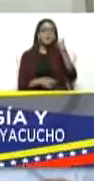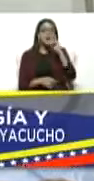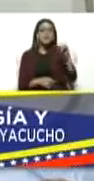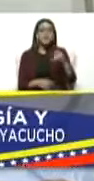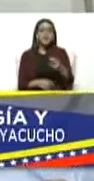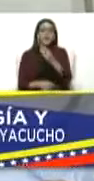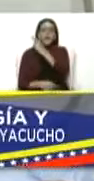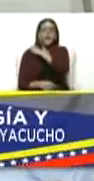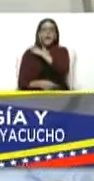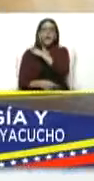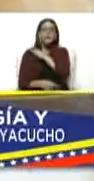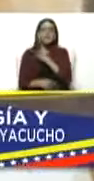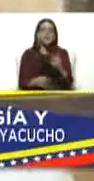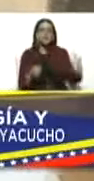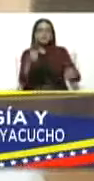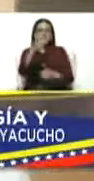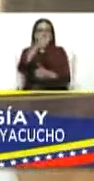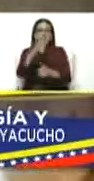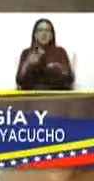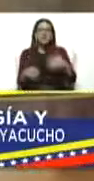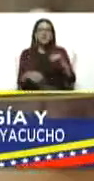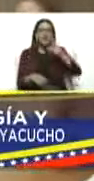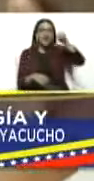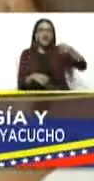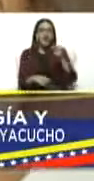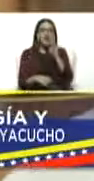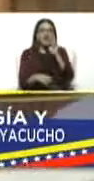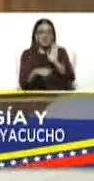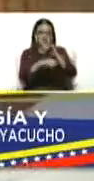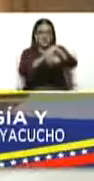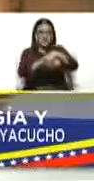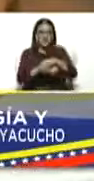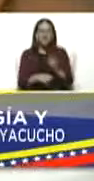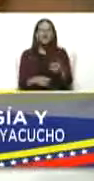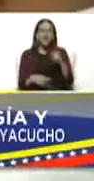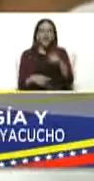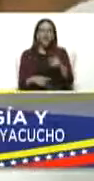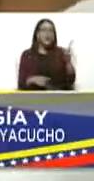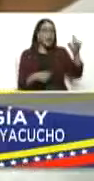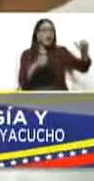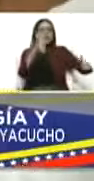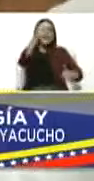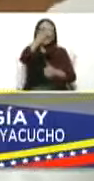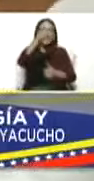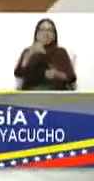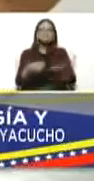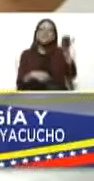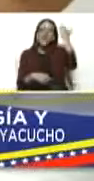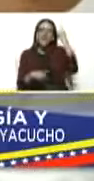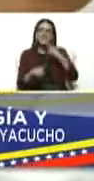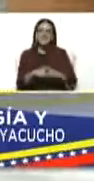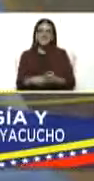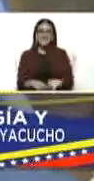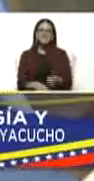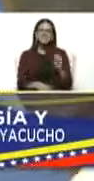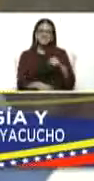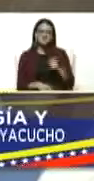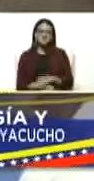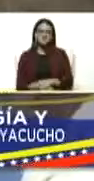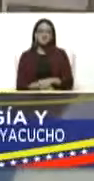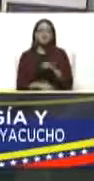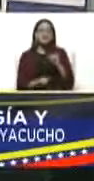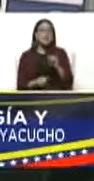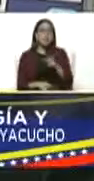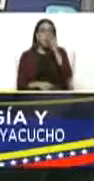cuando Jorge Rodríguez, imberbe recién graduado, llegó aquí. Cuéntame algo de eso. Me envió el doctor Ochoa a hacer